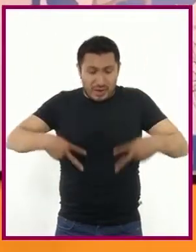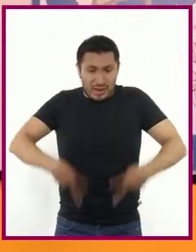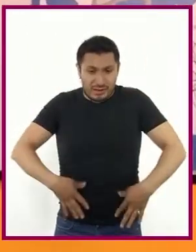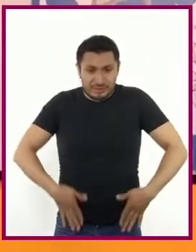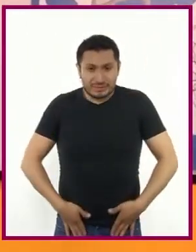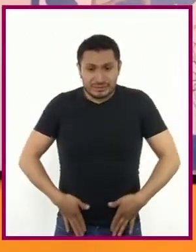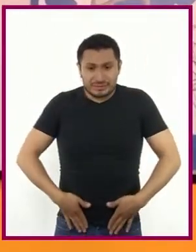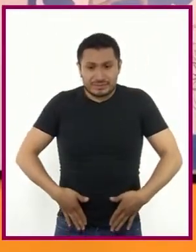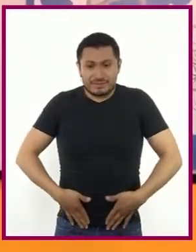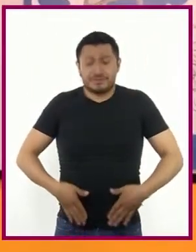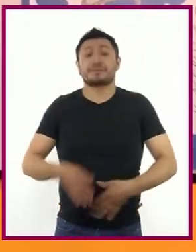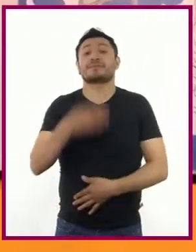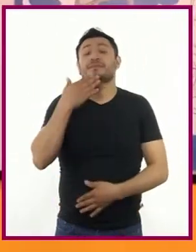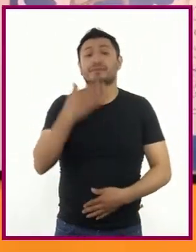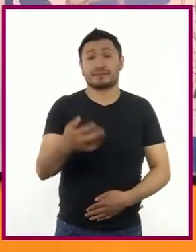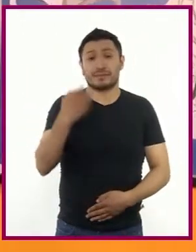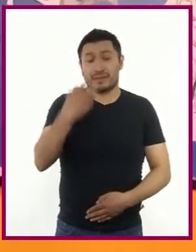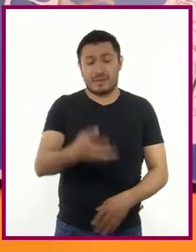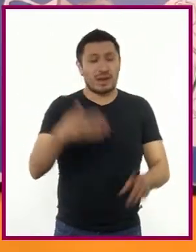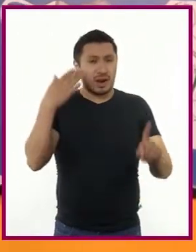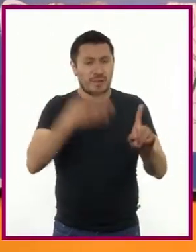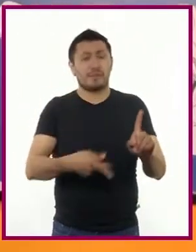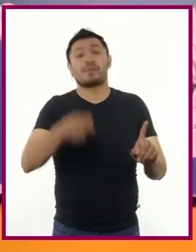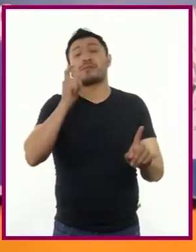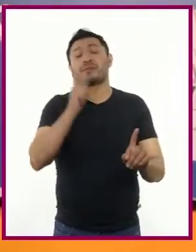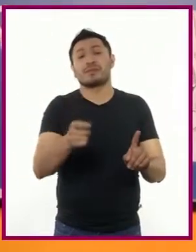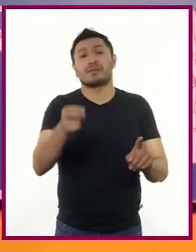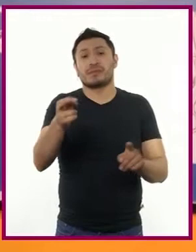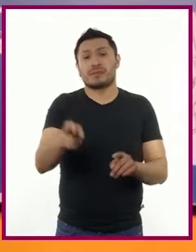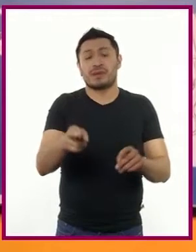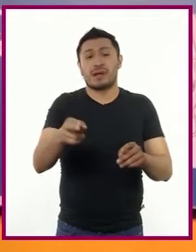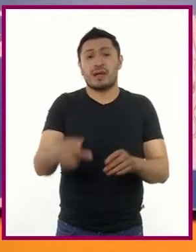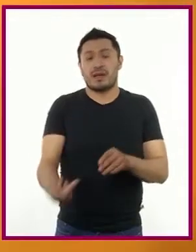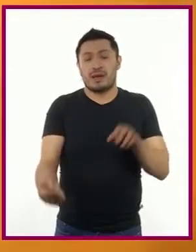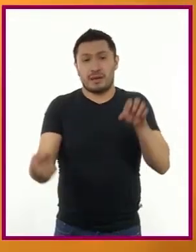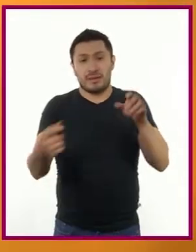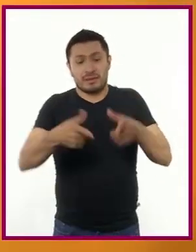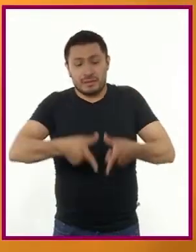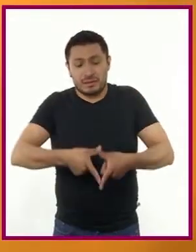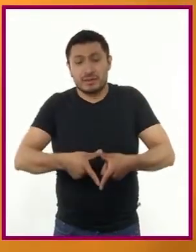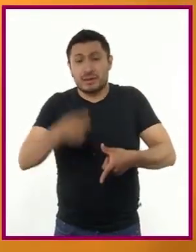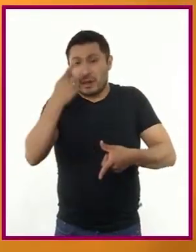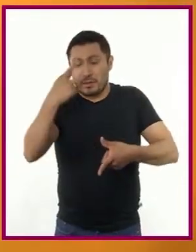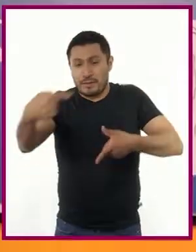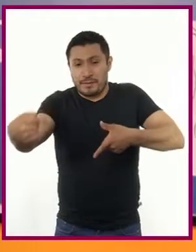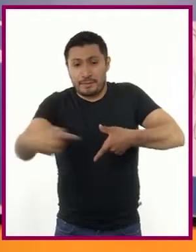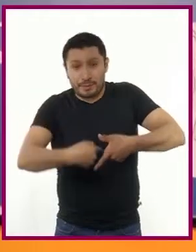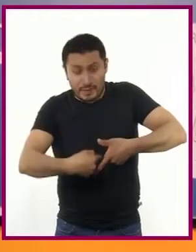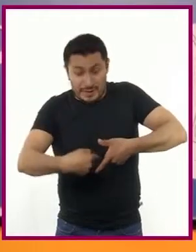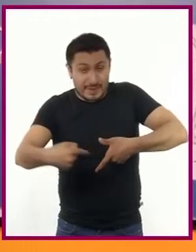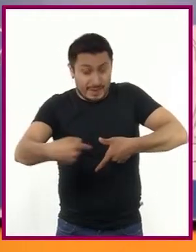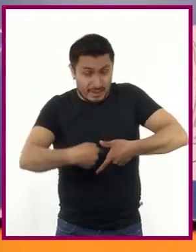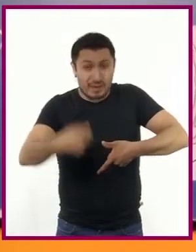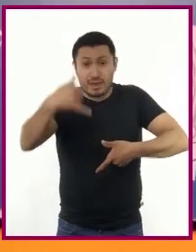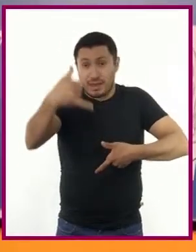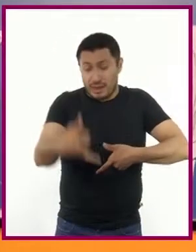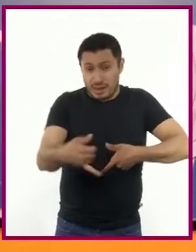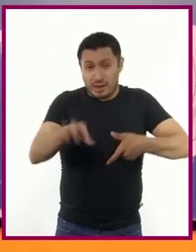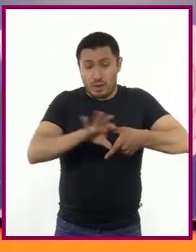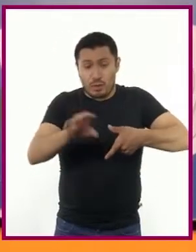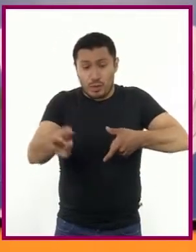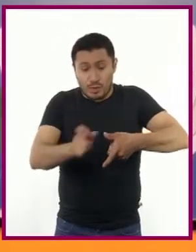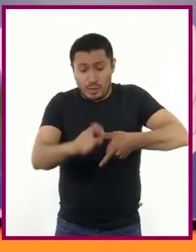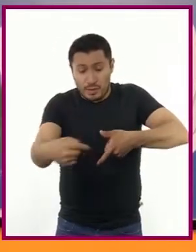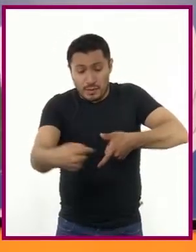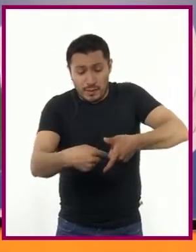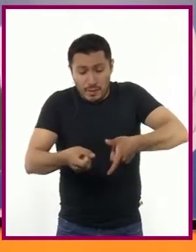Efectivamente, y las funciones de la vagina son recibir al pene durante el coito o copulación y proporcionar un conducto o canal para